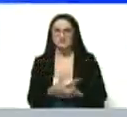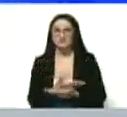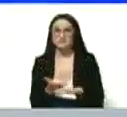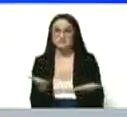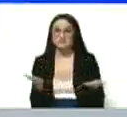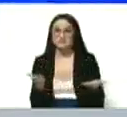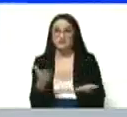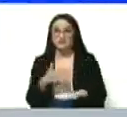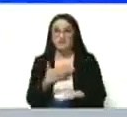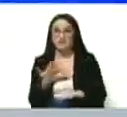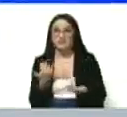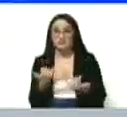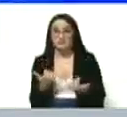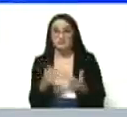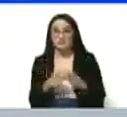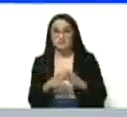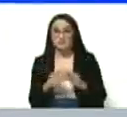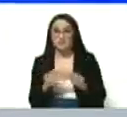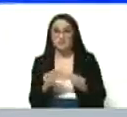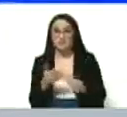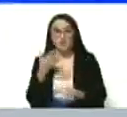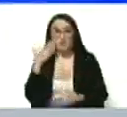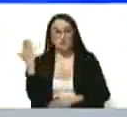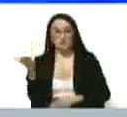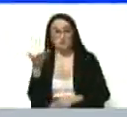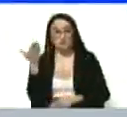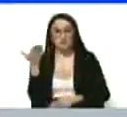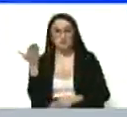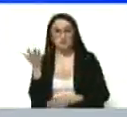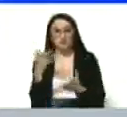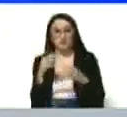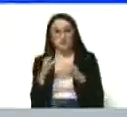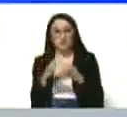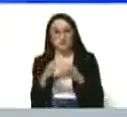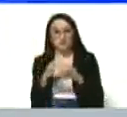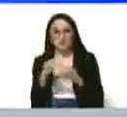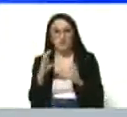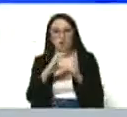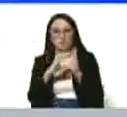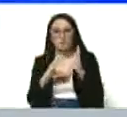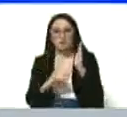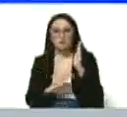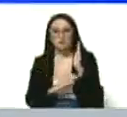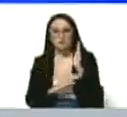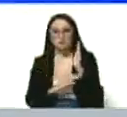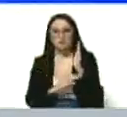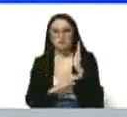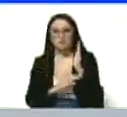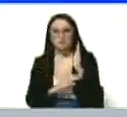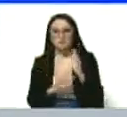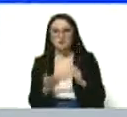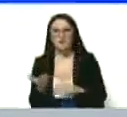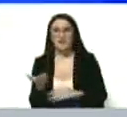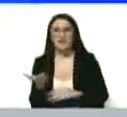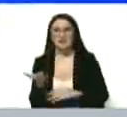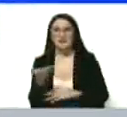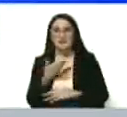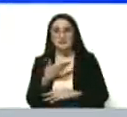caballeros, podemos estar todos muy orgullosos de nuestra organización OPEP. Las acciones que la OPEP